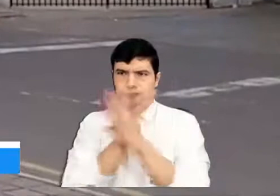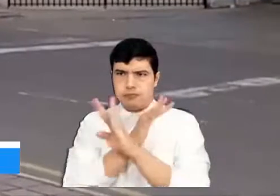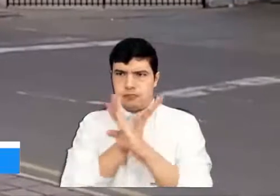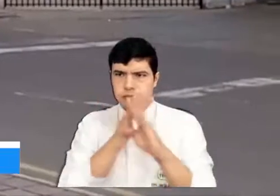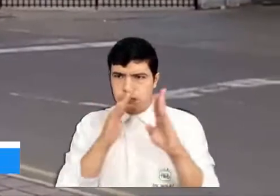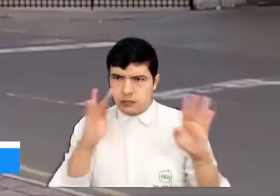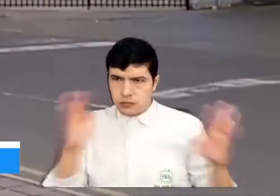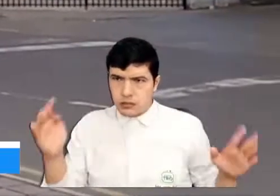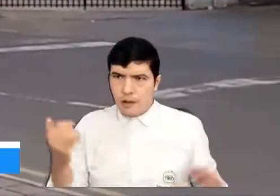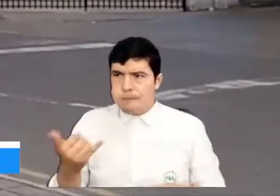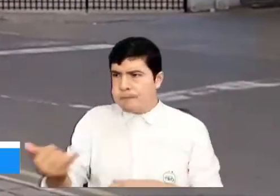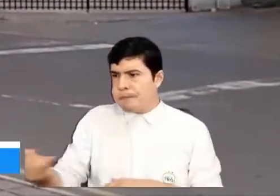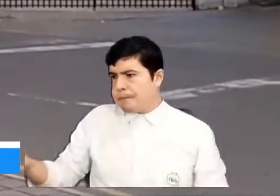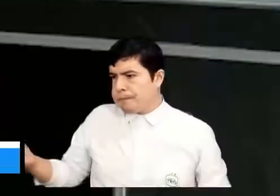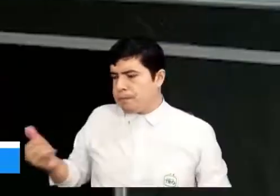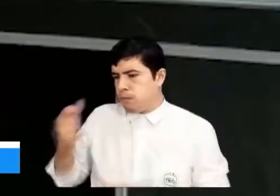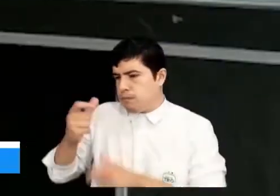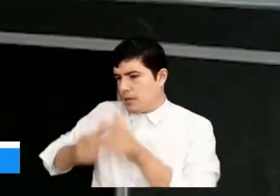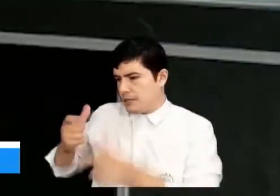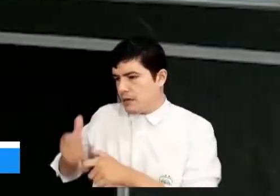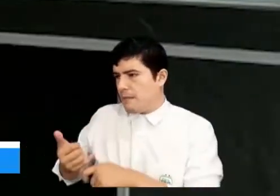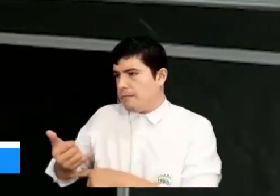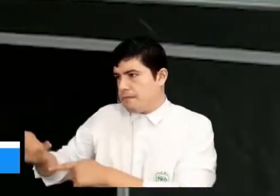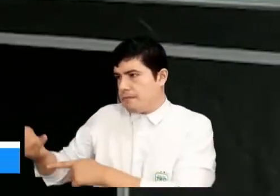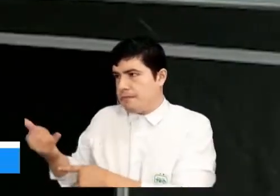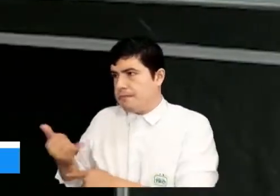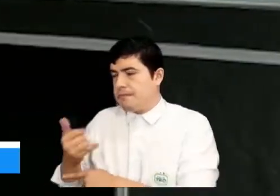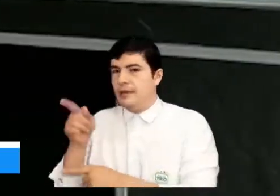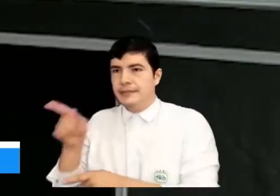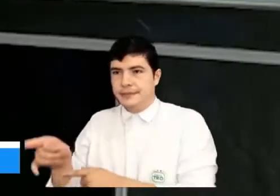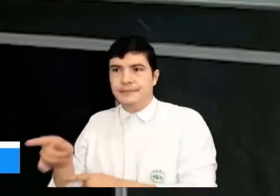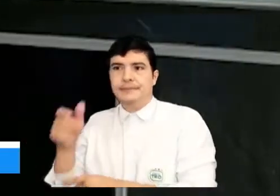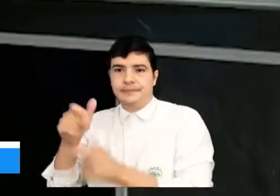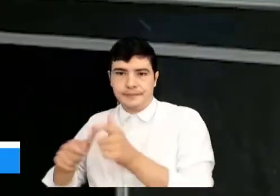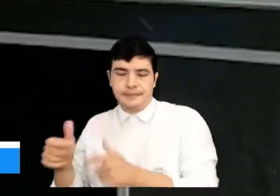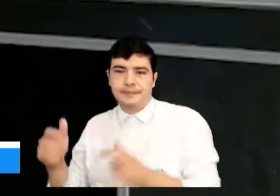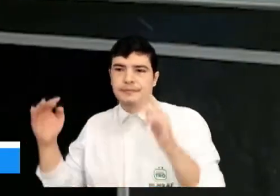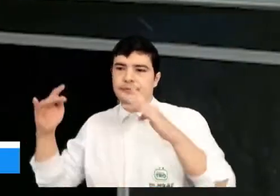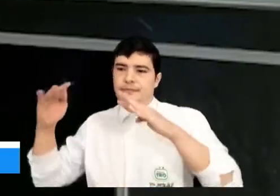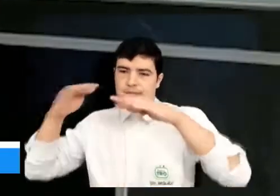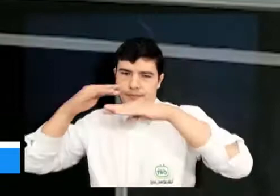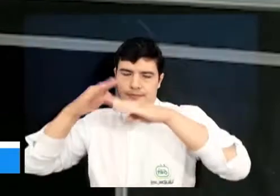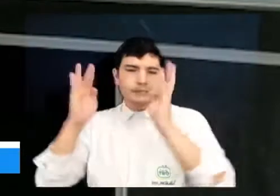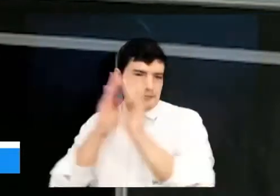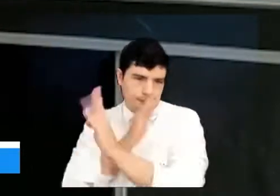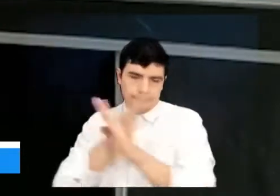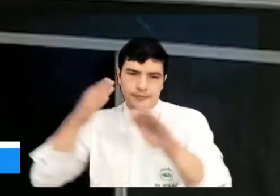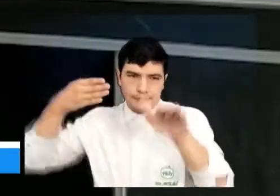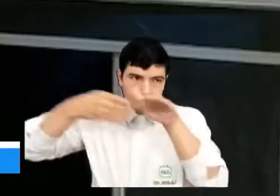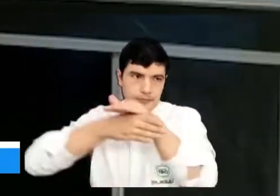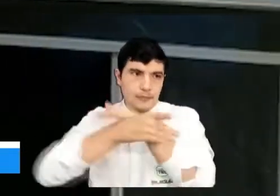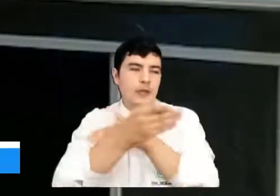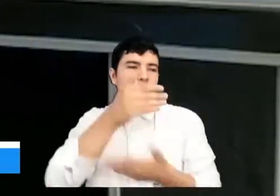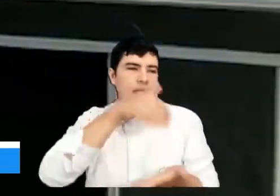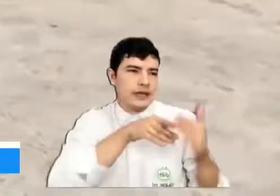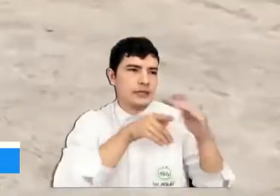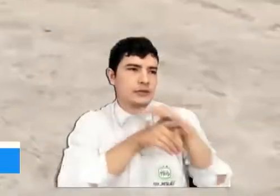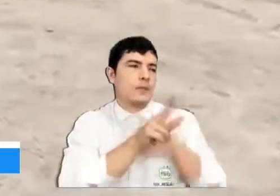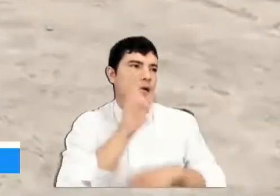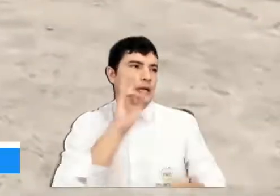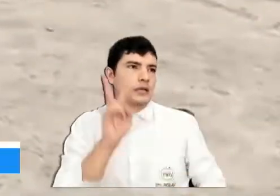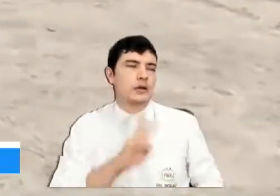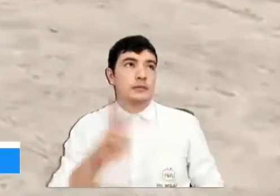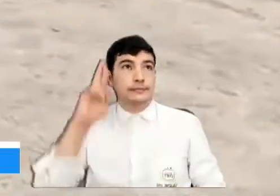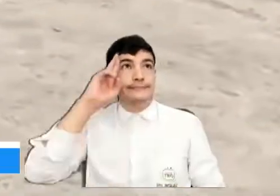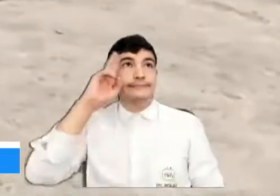ojo del huracán. Entonces, por mayor razón hemos implementado estas medidas y por mayor razón las queremos llevar a cabo hasta el final.